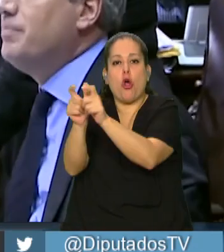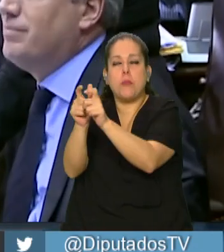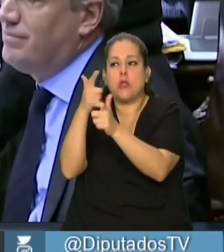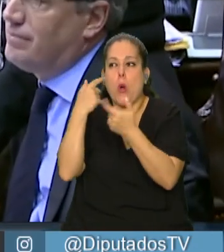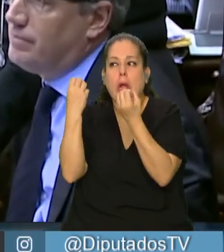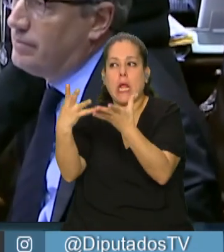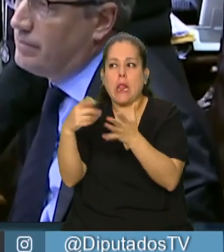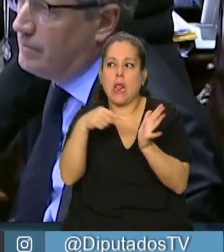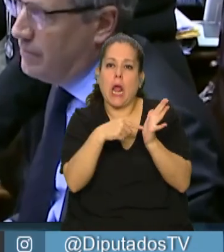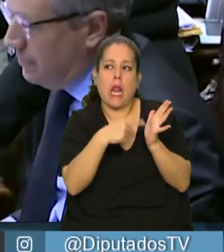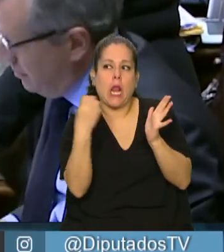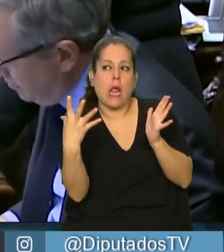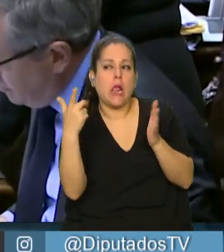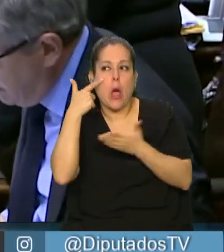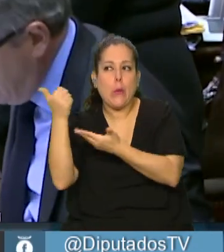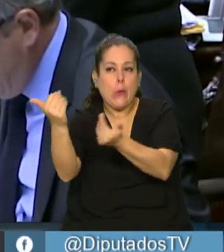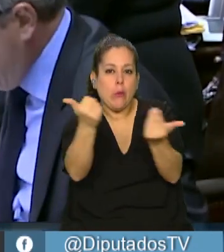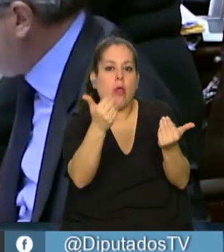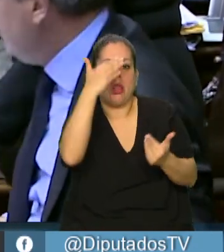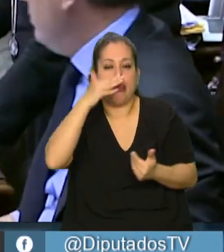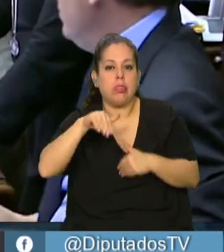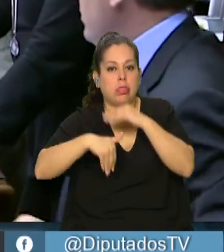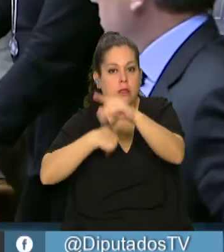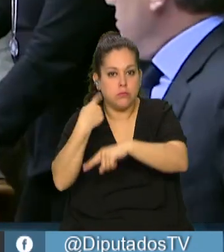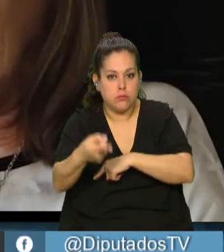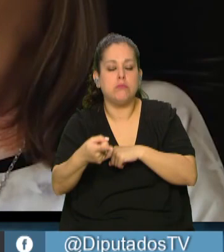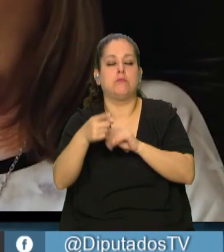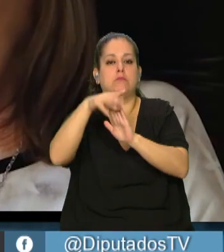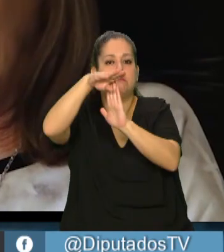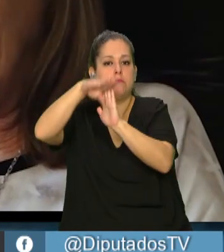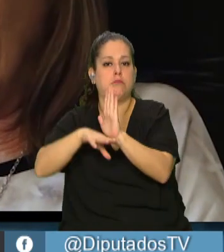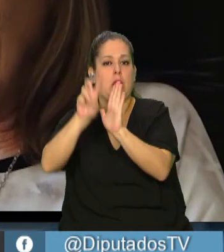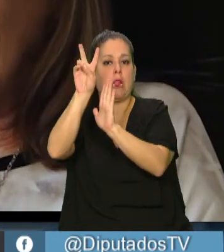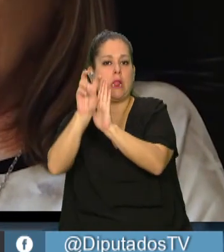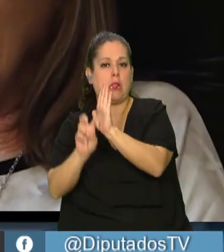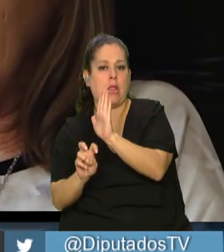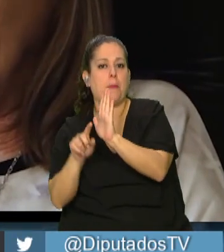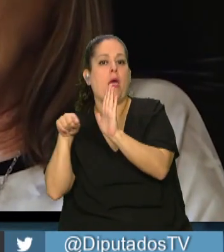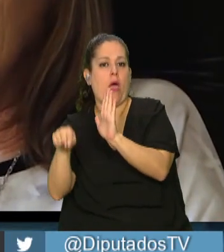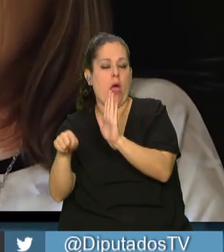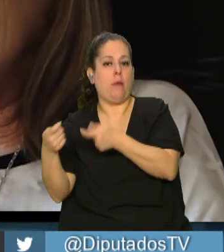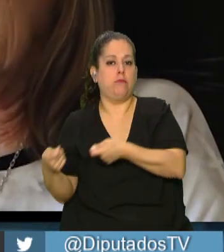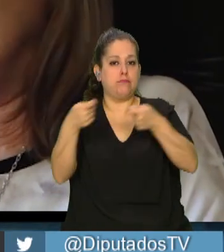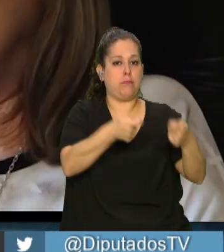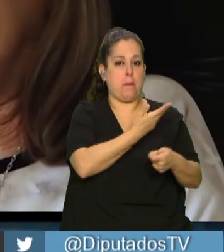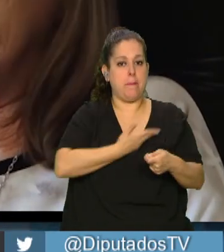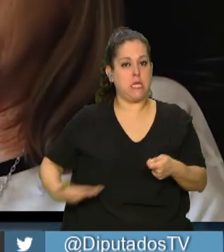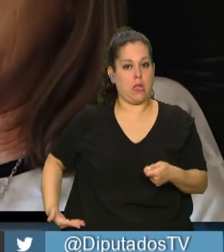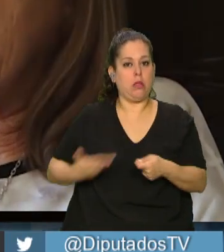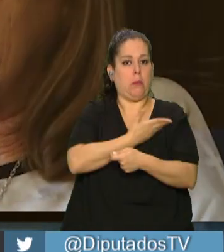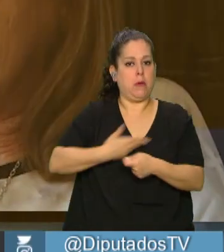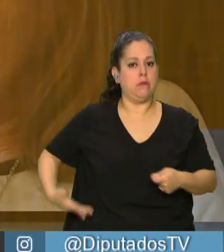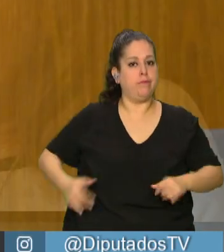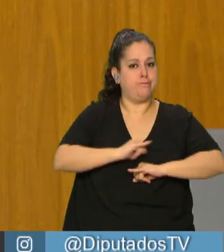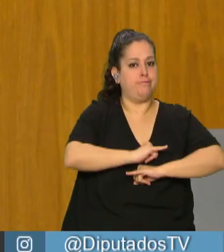Entonces, elaboramos un plan de labor que elevamos al presidente, quien lo pone a consideración de la Comisión de Labor. Es